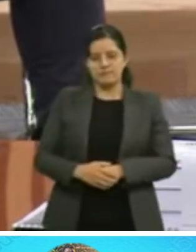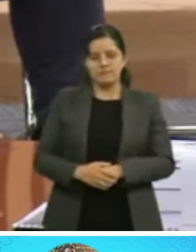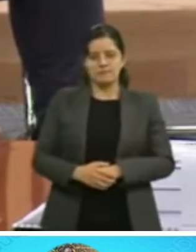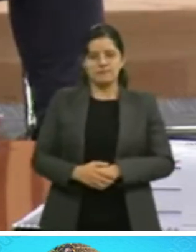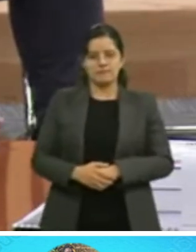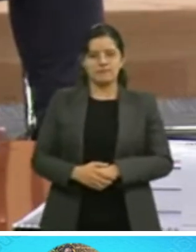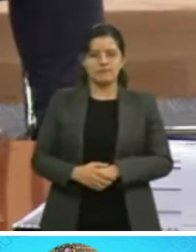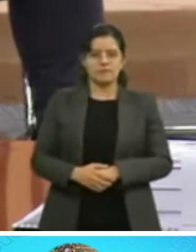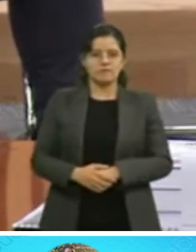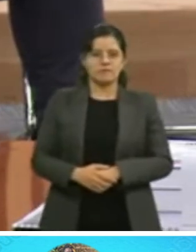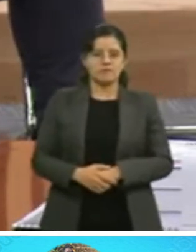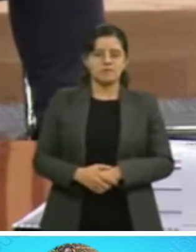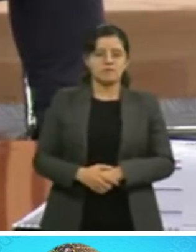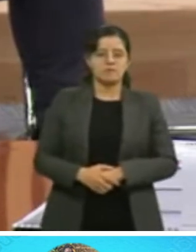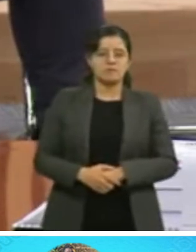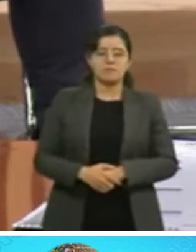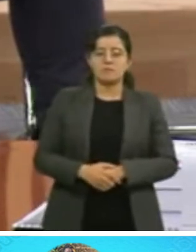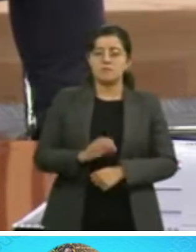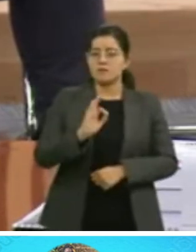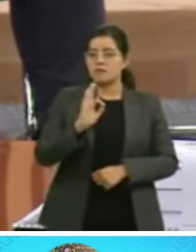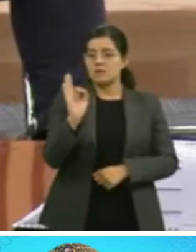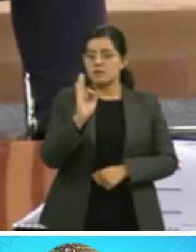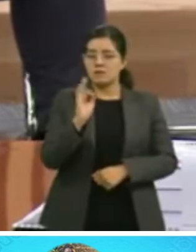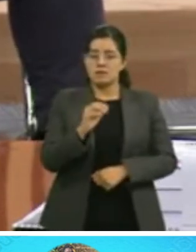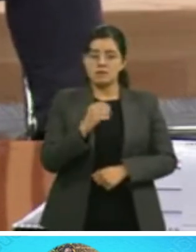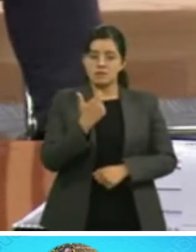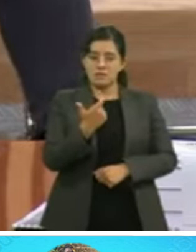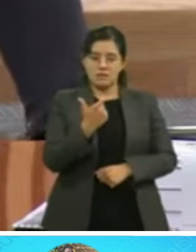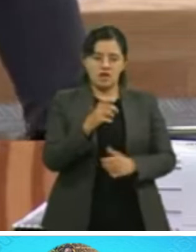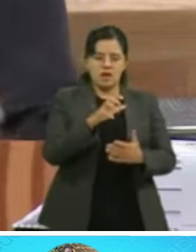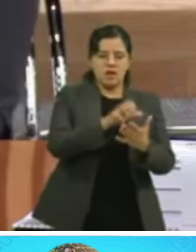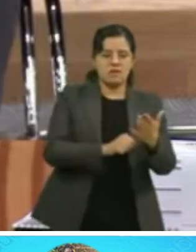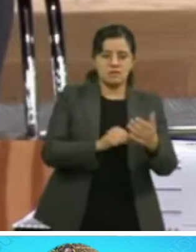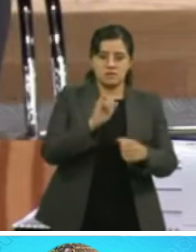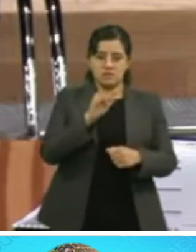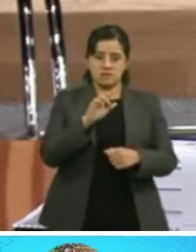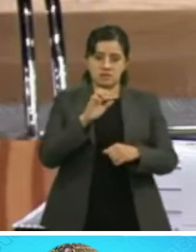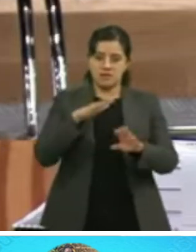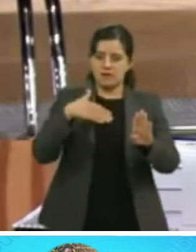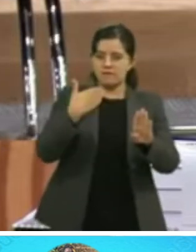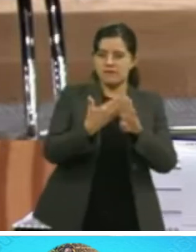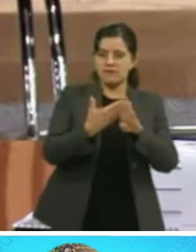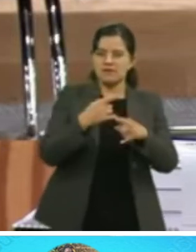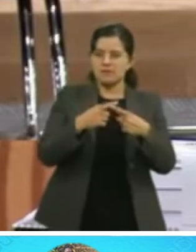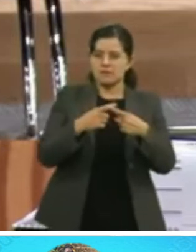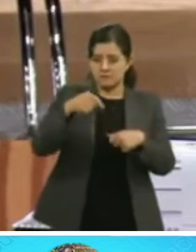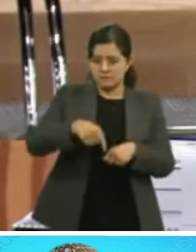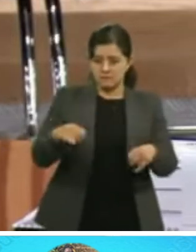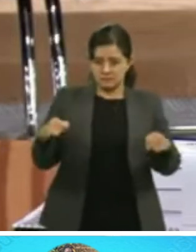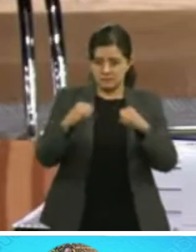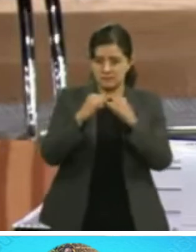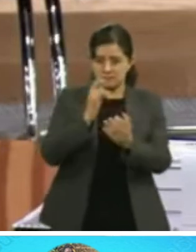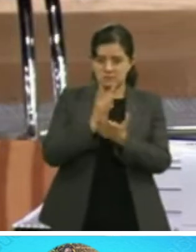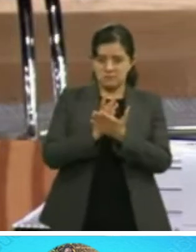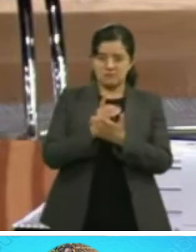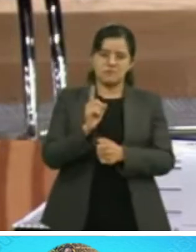de tal manera que cuando se recorta severamente el presupuesto del INE, no solo se afectan a esta institución, sino